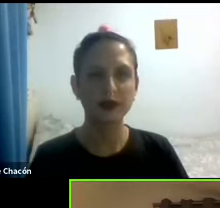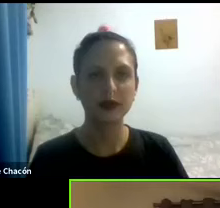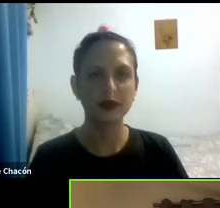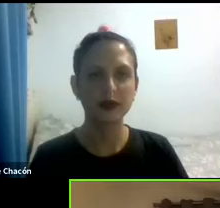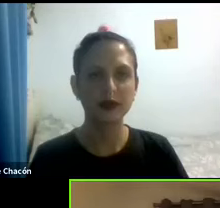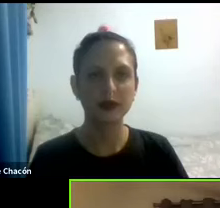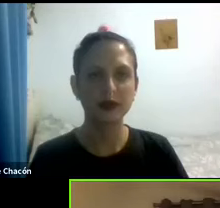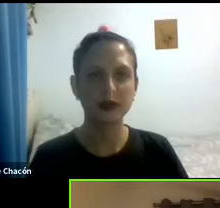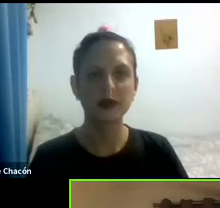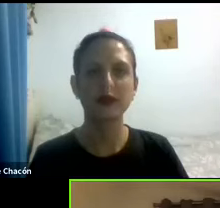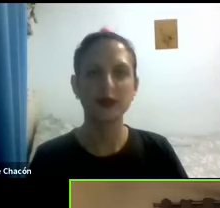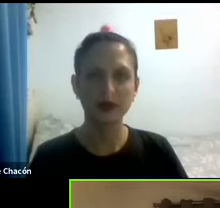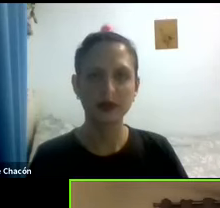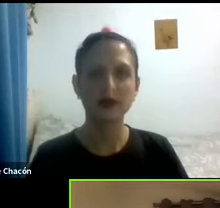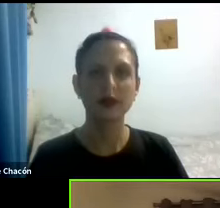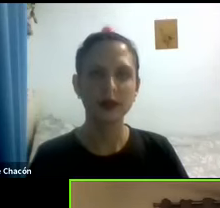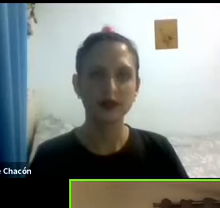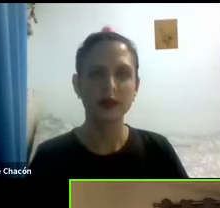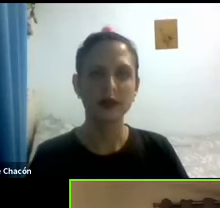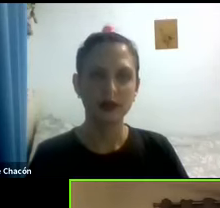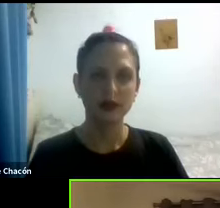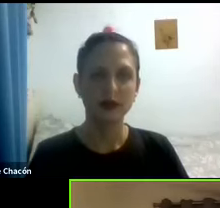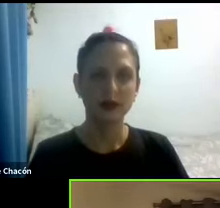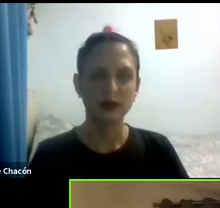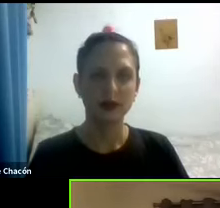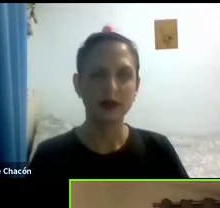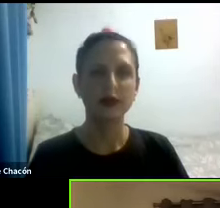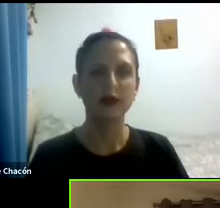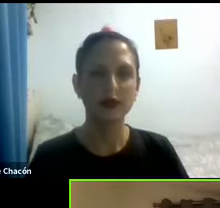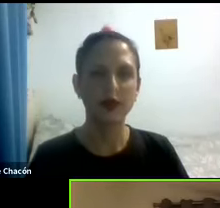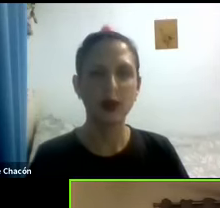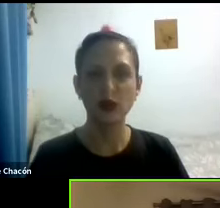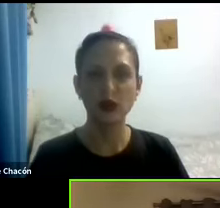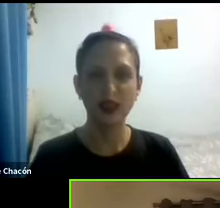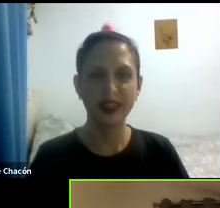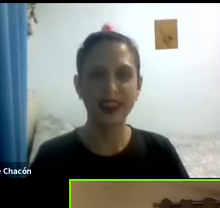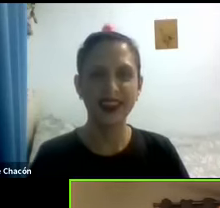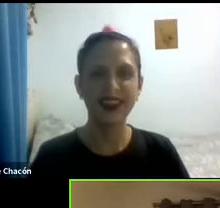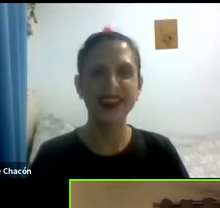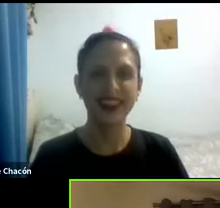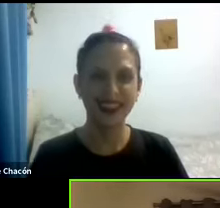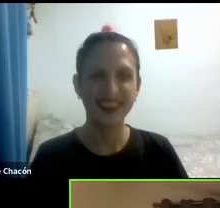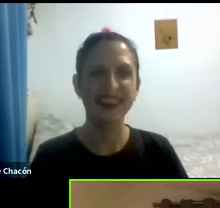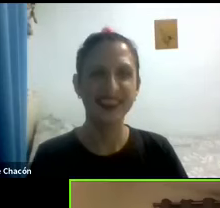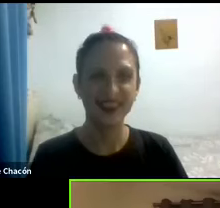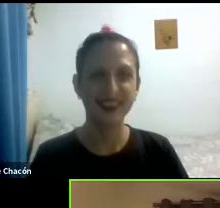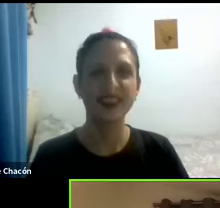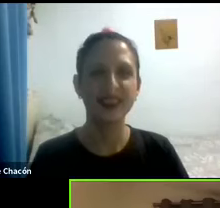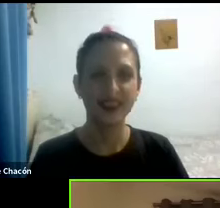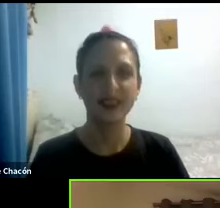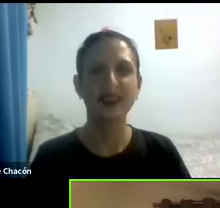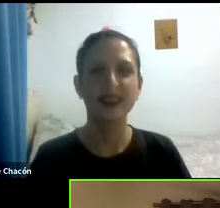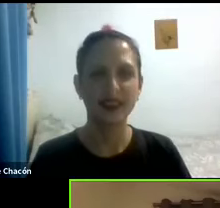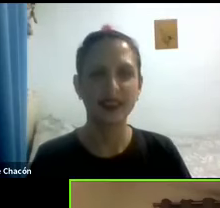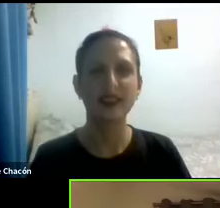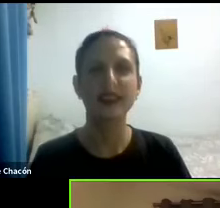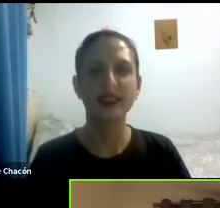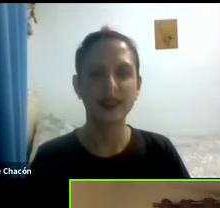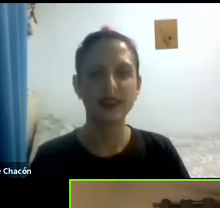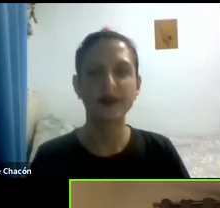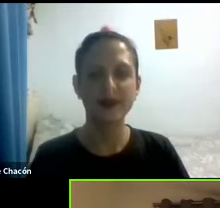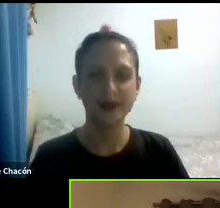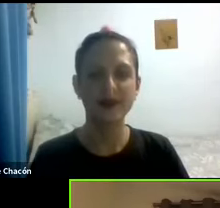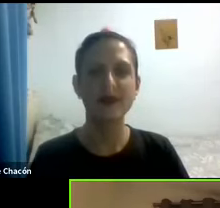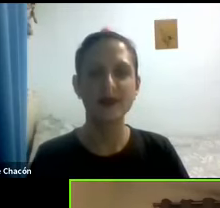y hay un lugar del padre como una persona absolutamente ausente y eximida de toda la responsabilidad en la historia